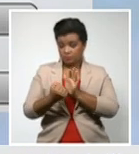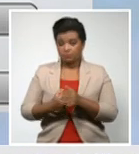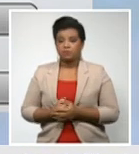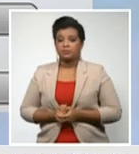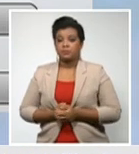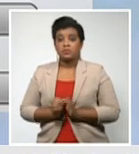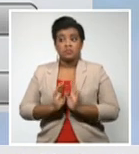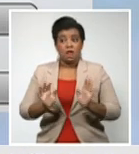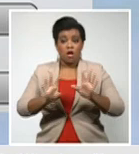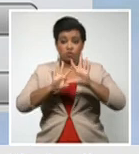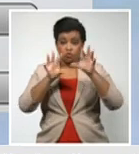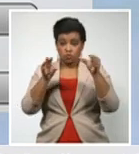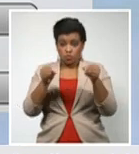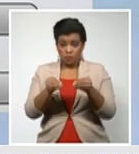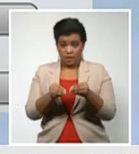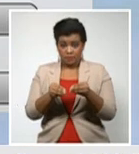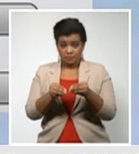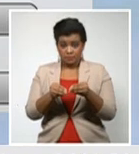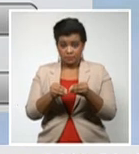suman